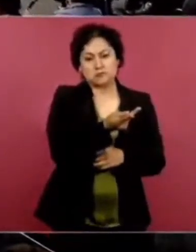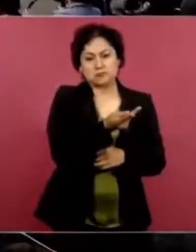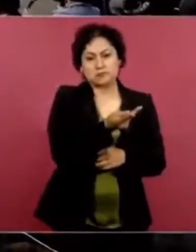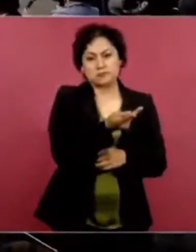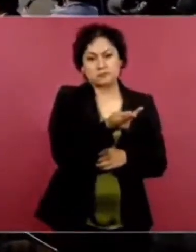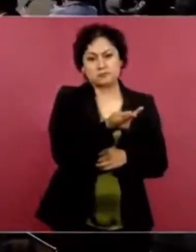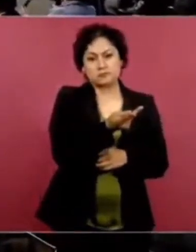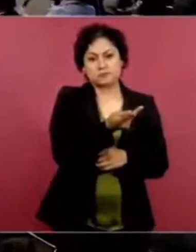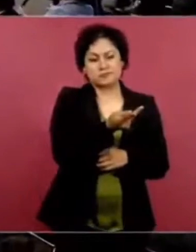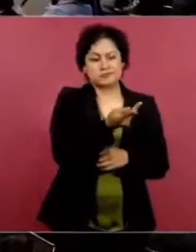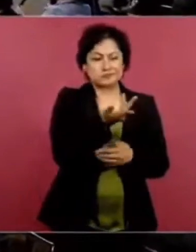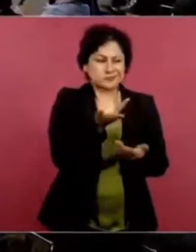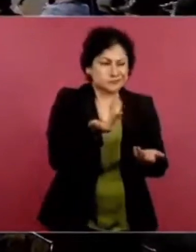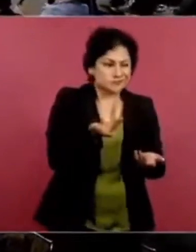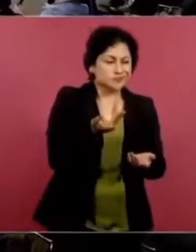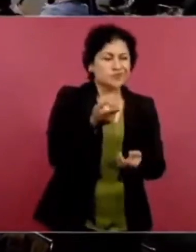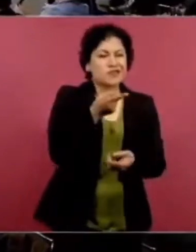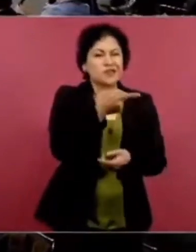conocía a alguien